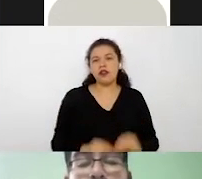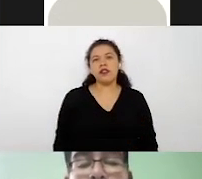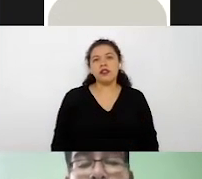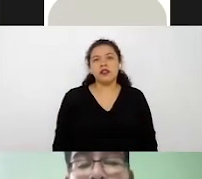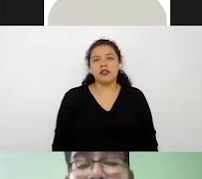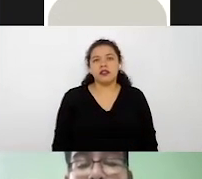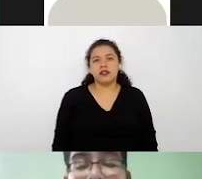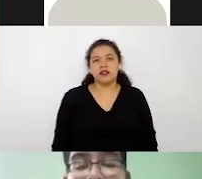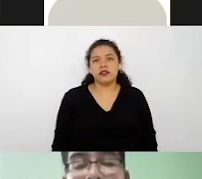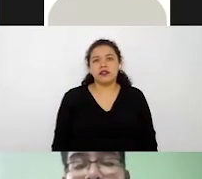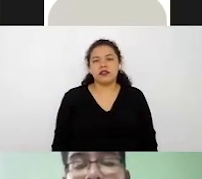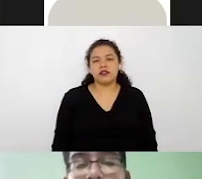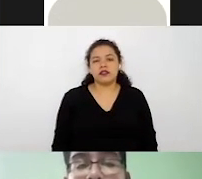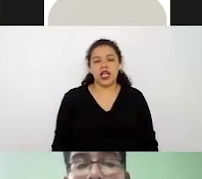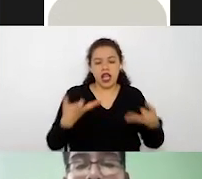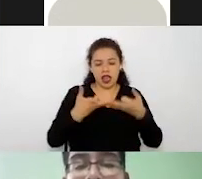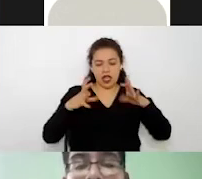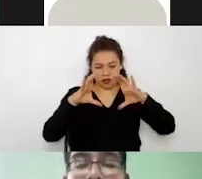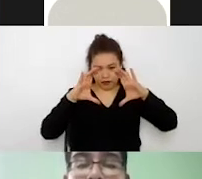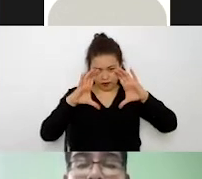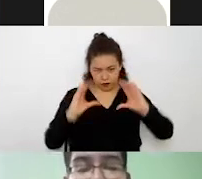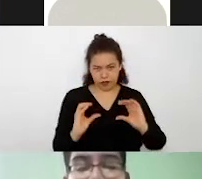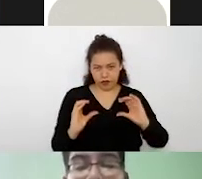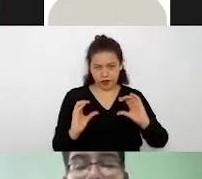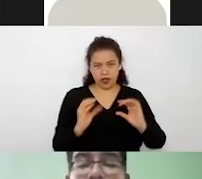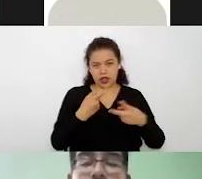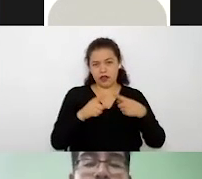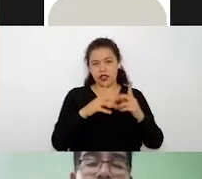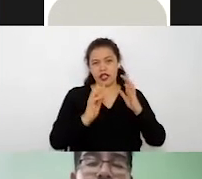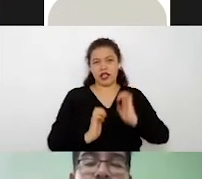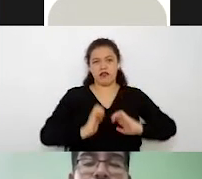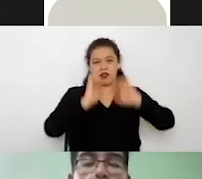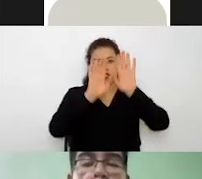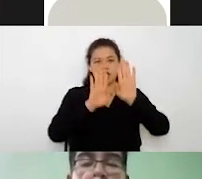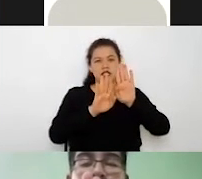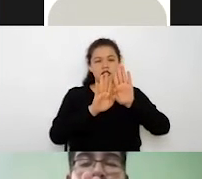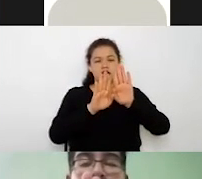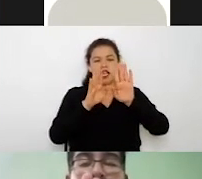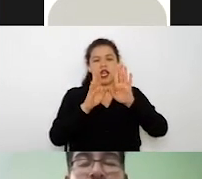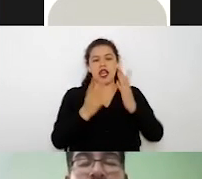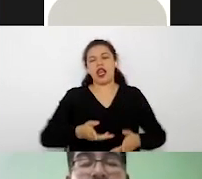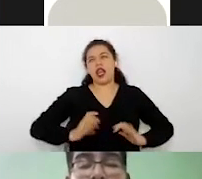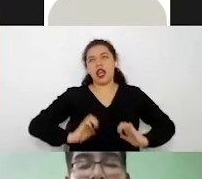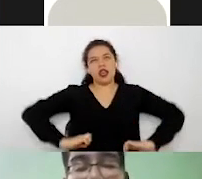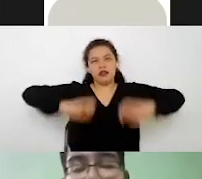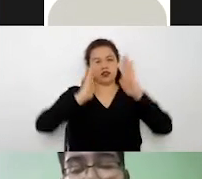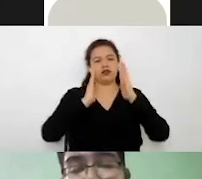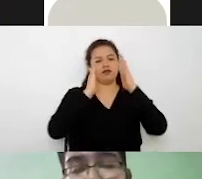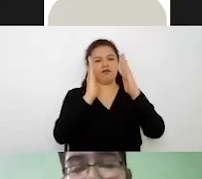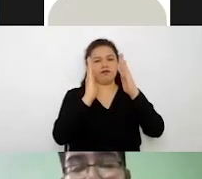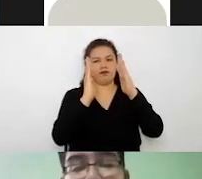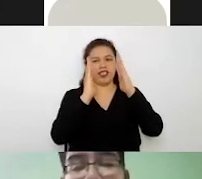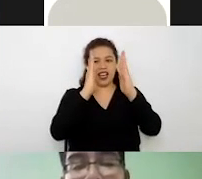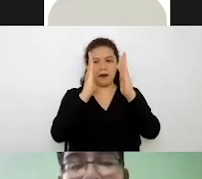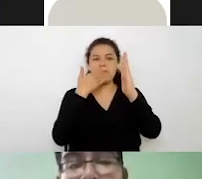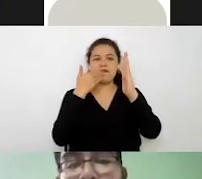un asentamiento diferencial en la tierra y eso podría hacer que el edificio, digamos, en lugar de estar así, ahora está un poquito así decaído y ya no podría